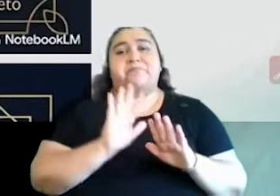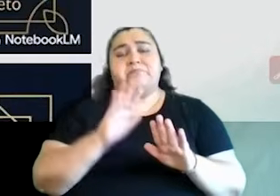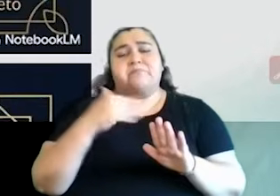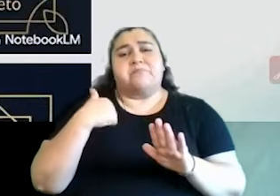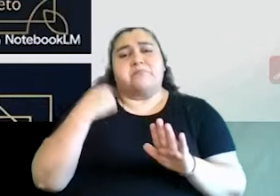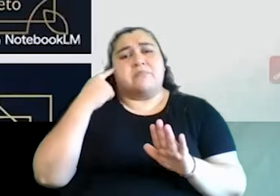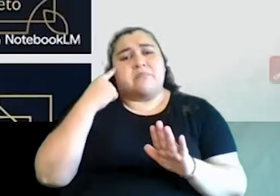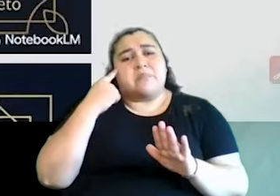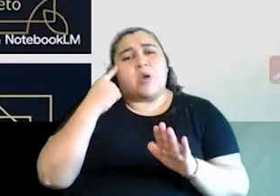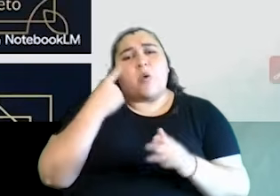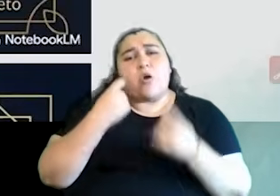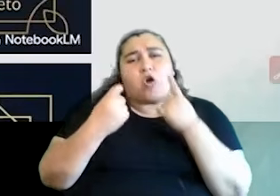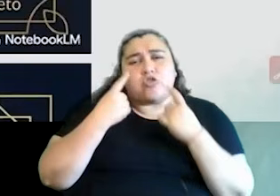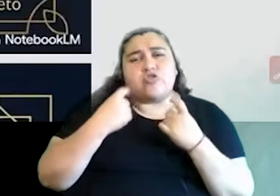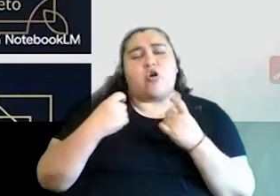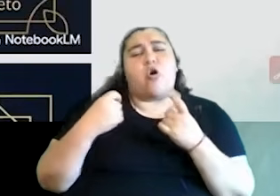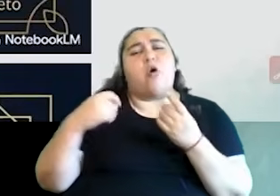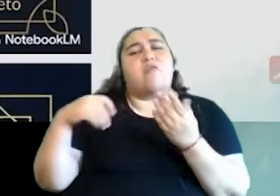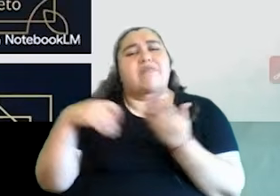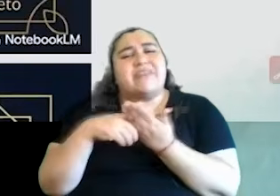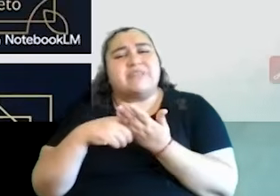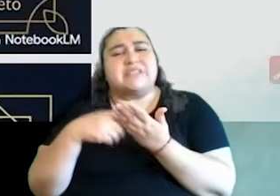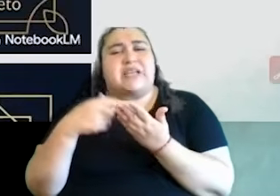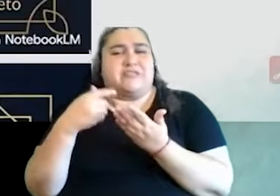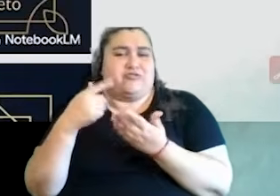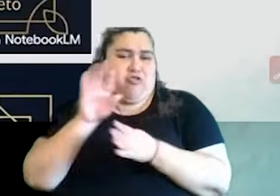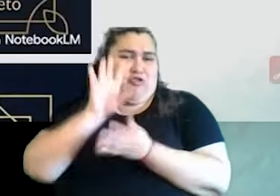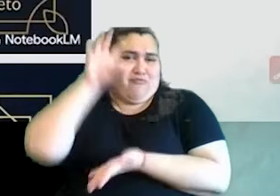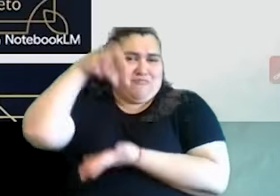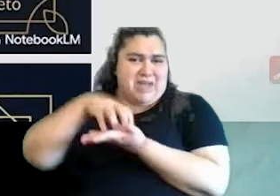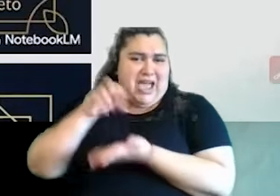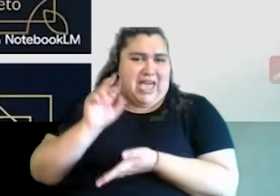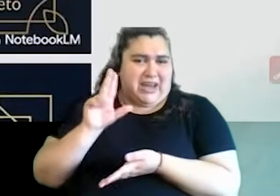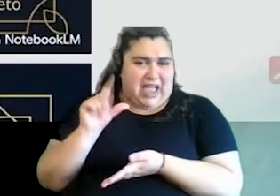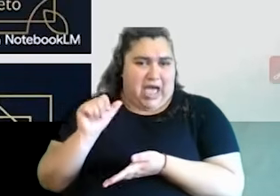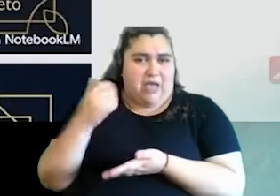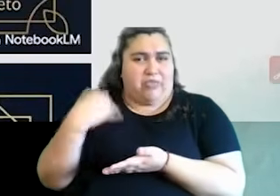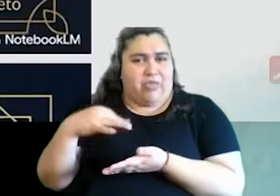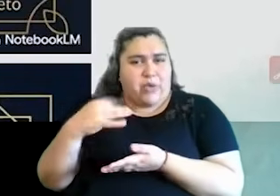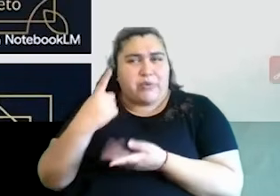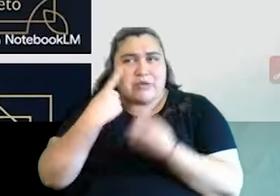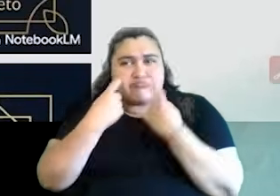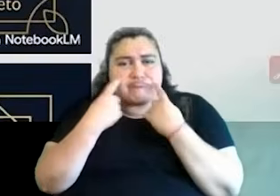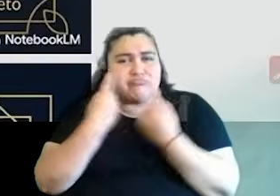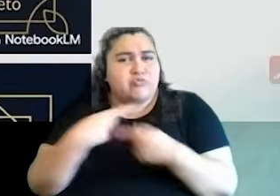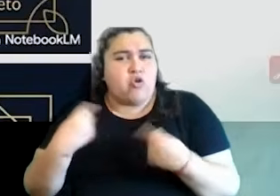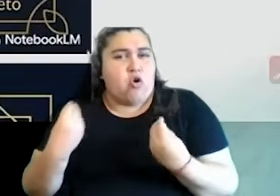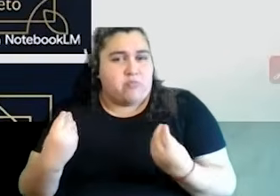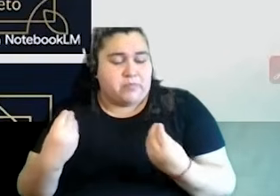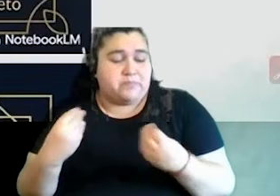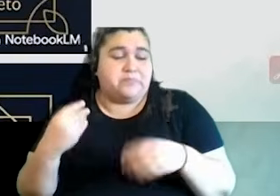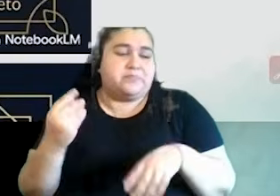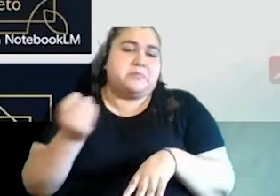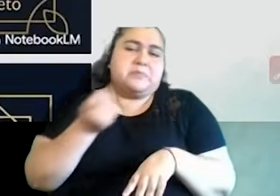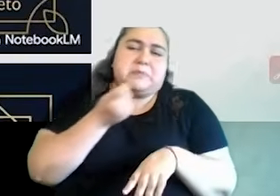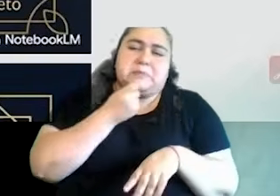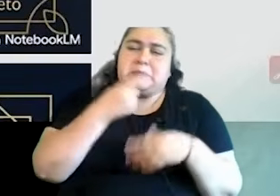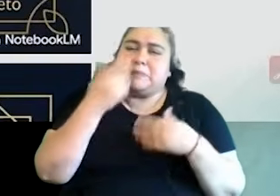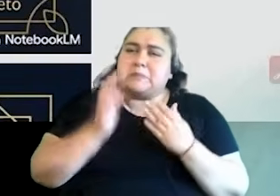y de fiscalización que tienen los agentes de fisco, el fisco en sí mismo, que si en algún momento se detecta